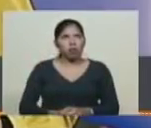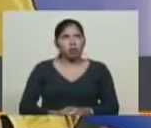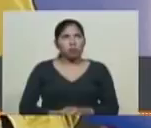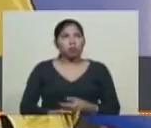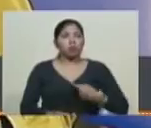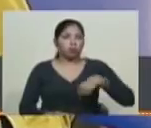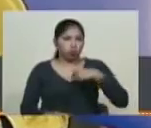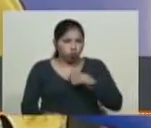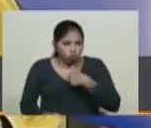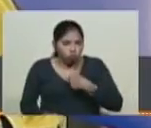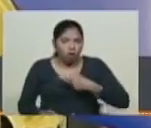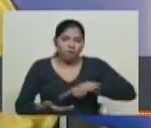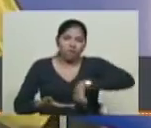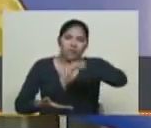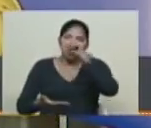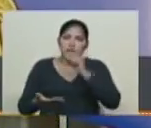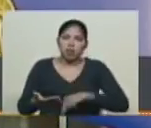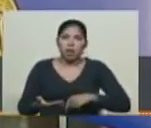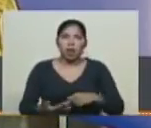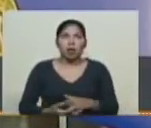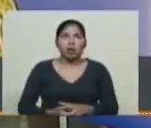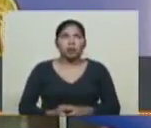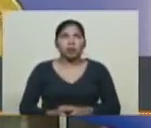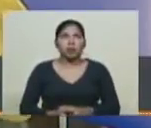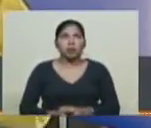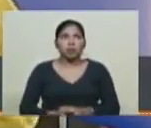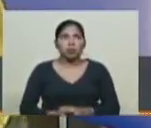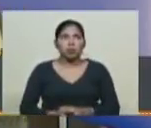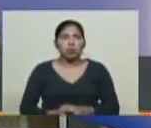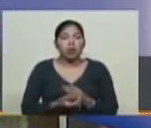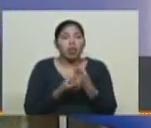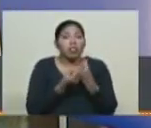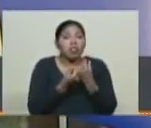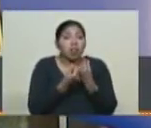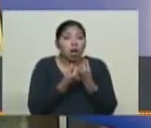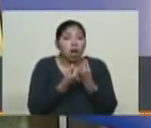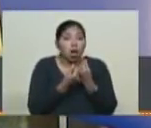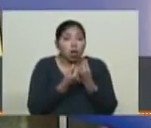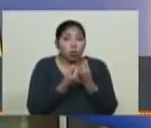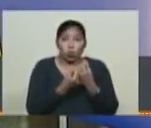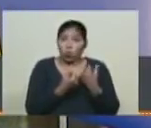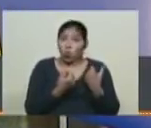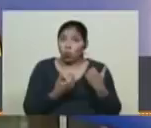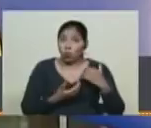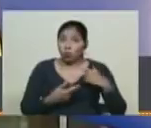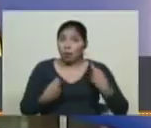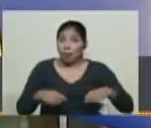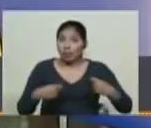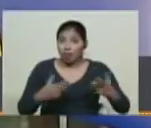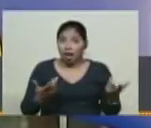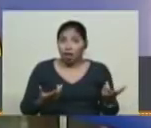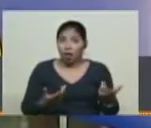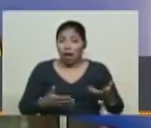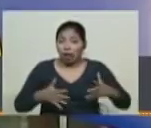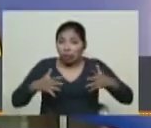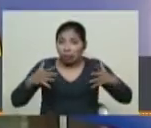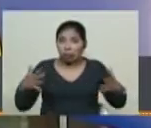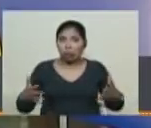a firmar en este momento los recursos cuantiosos, grandes